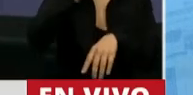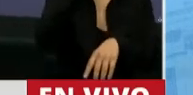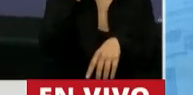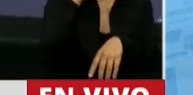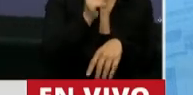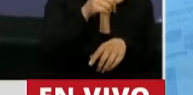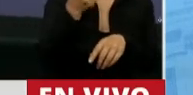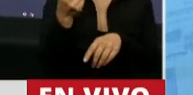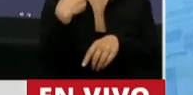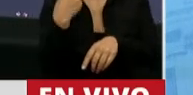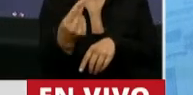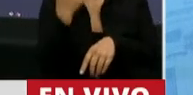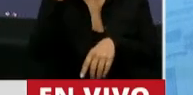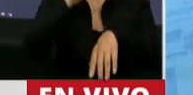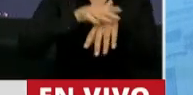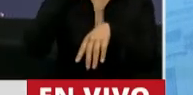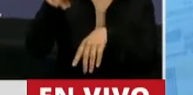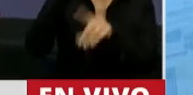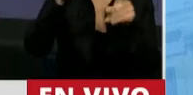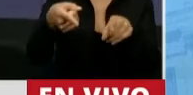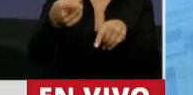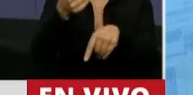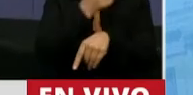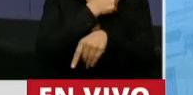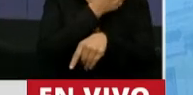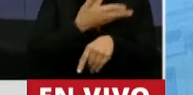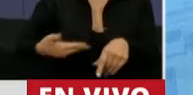sus hijas, y después se terminaron echando al jefe de gobierno,